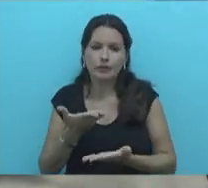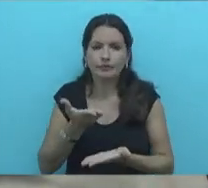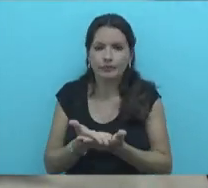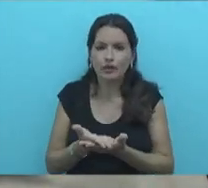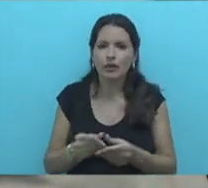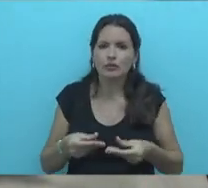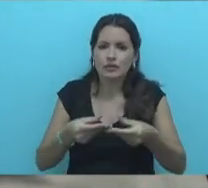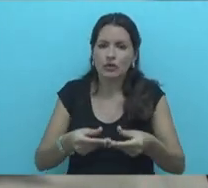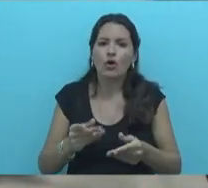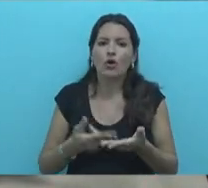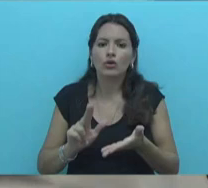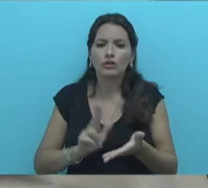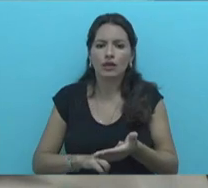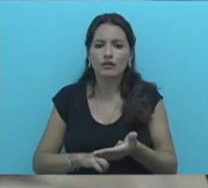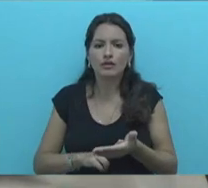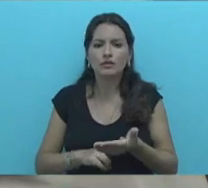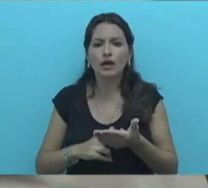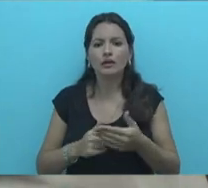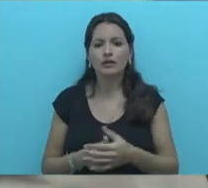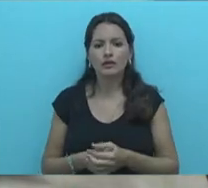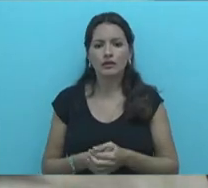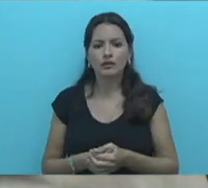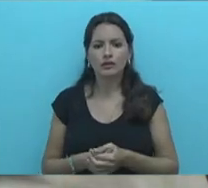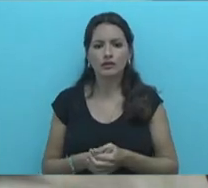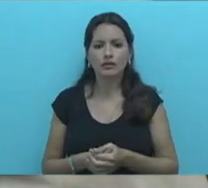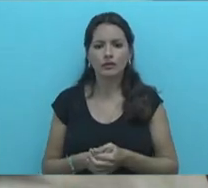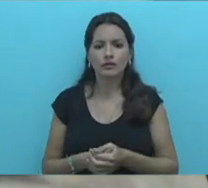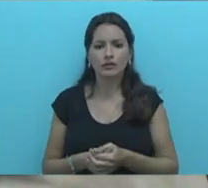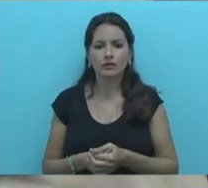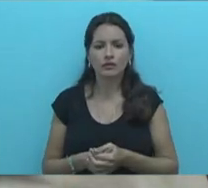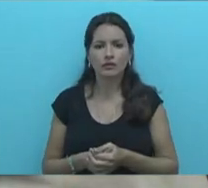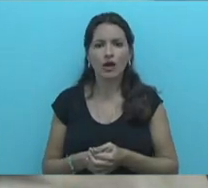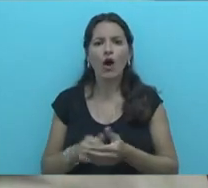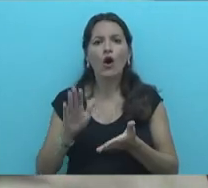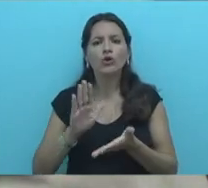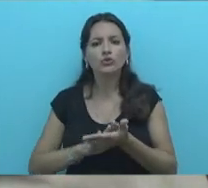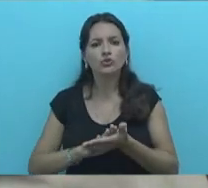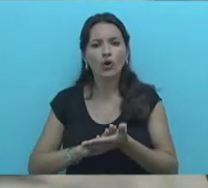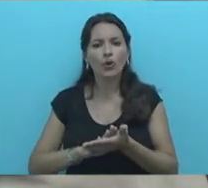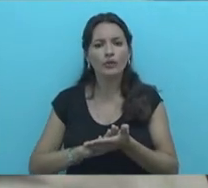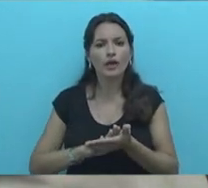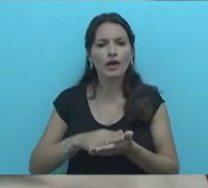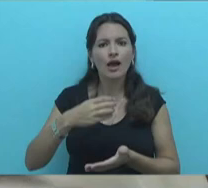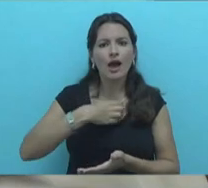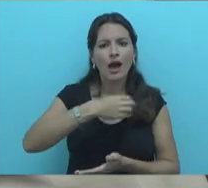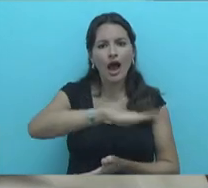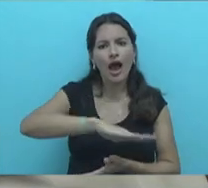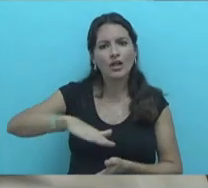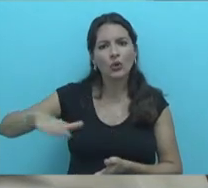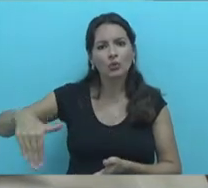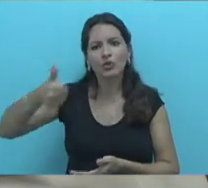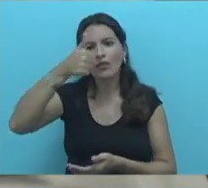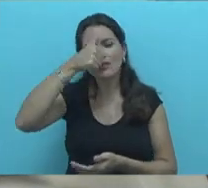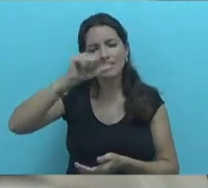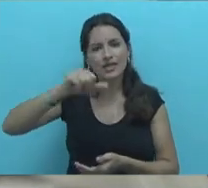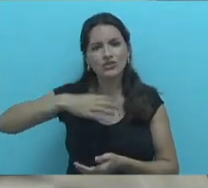el beneplácito por el desempeño de los estudiantes de nivel primario, alumnos de sexto grado, en los resultados